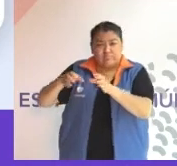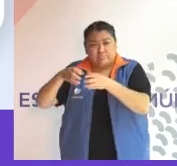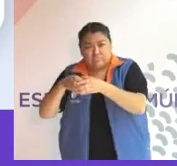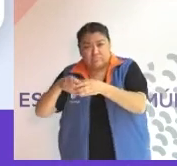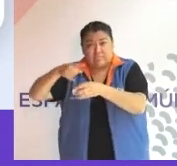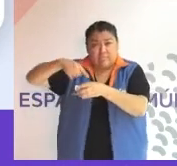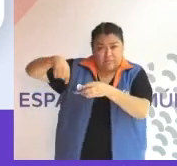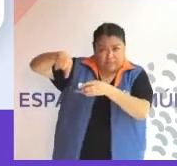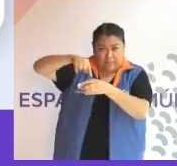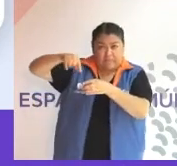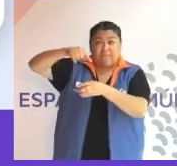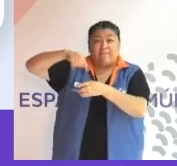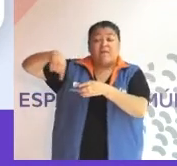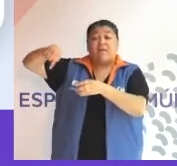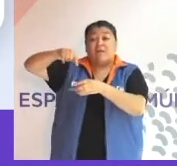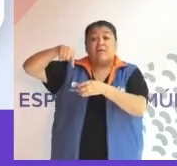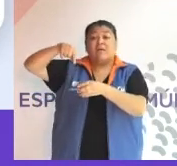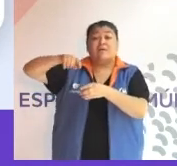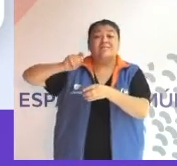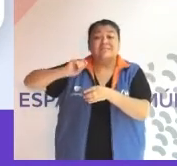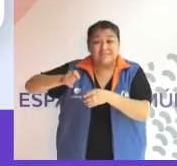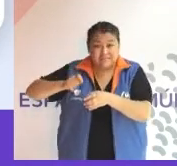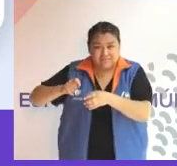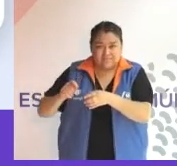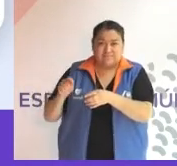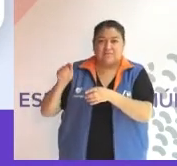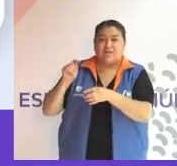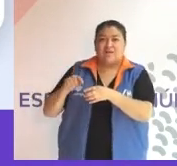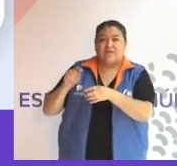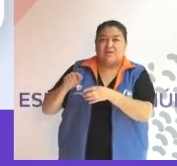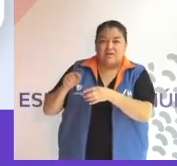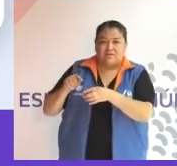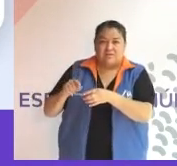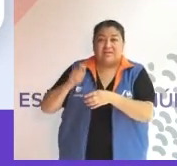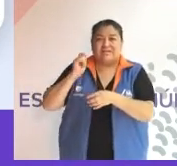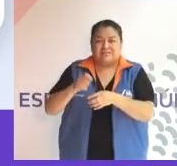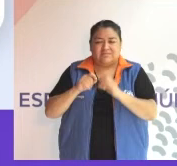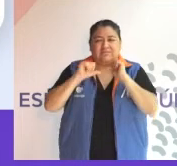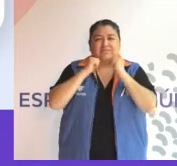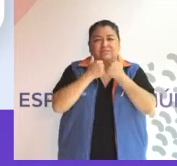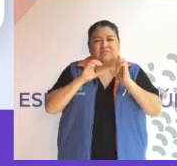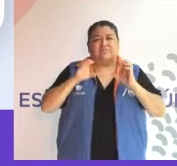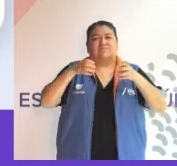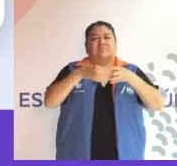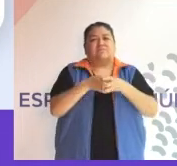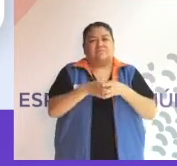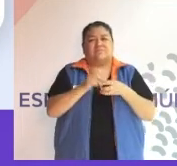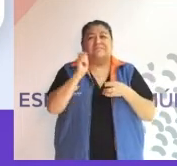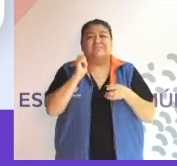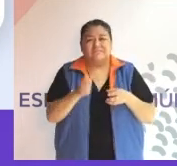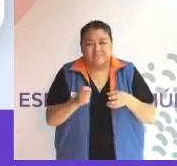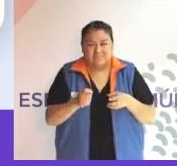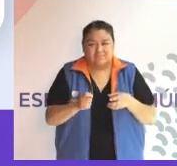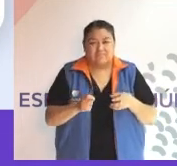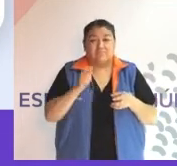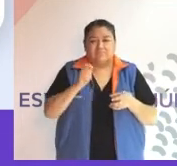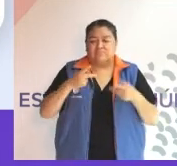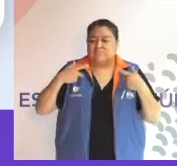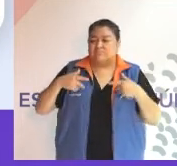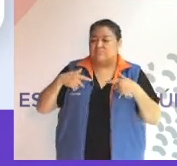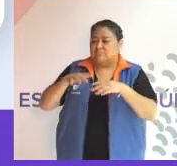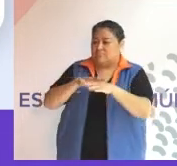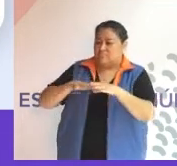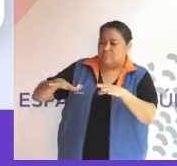Él se responsabiliza. Una buena definición de sociedad civil es lo público